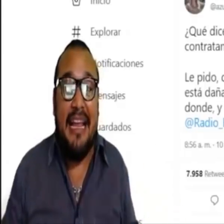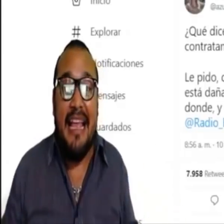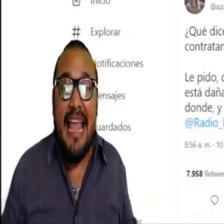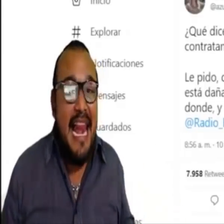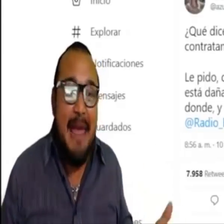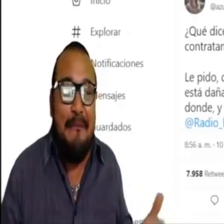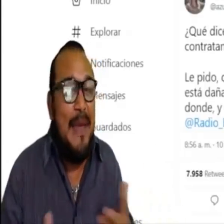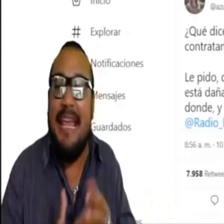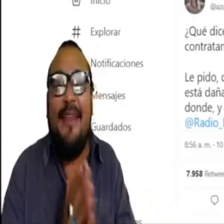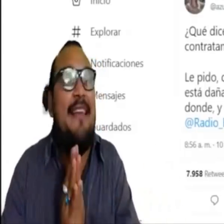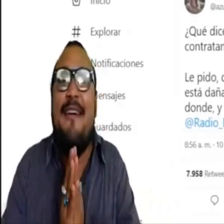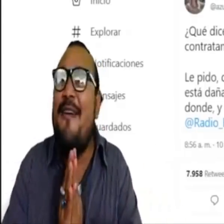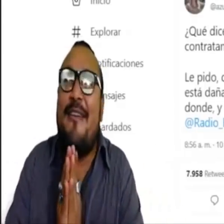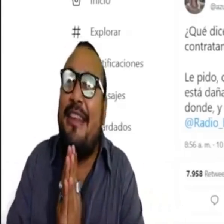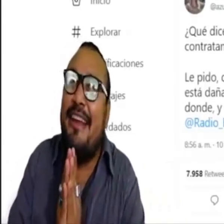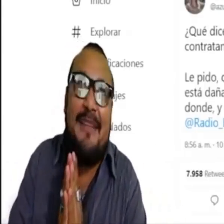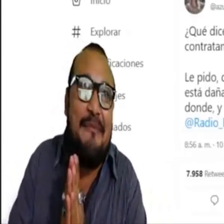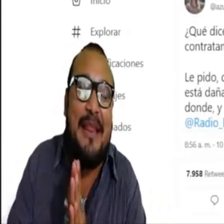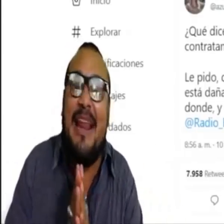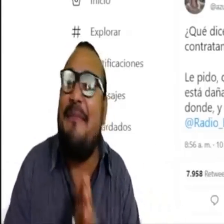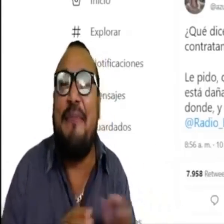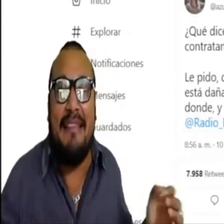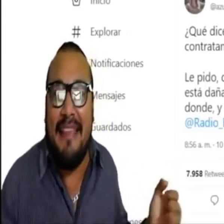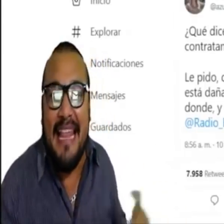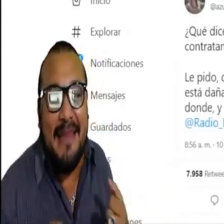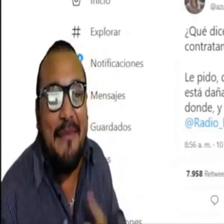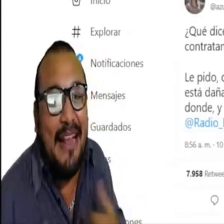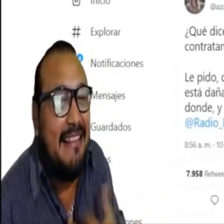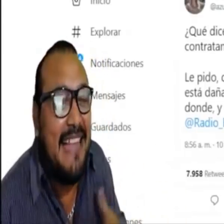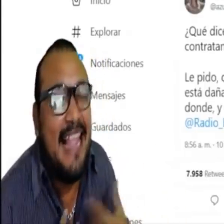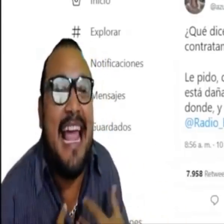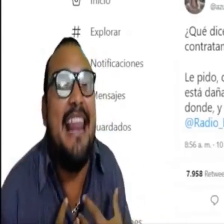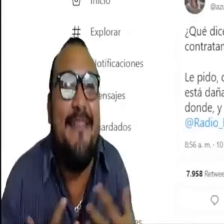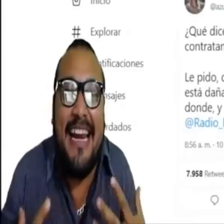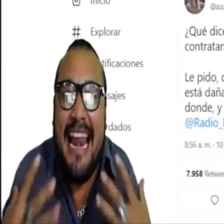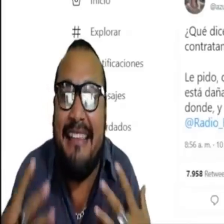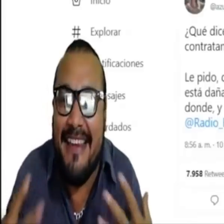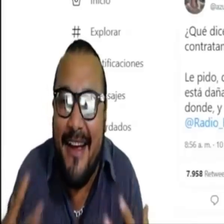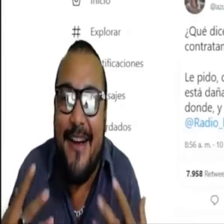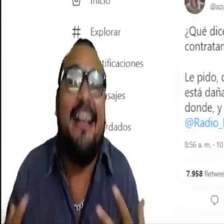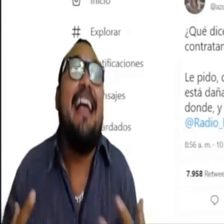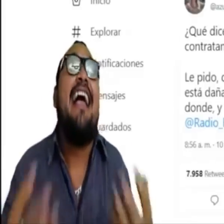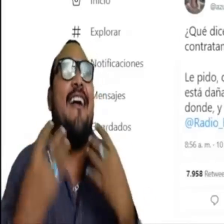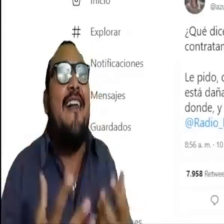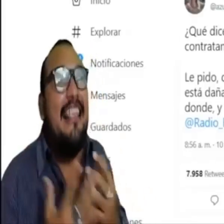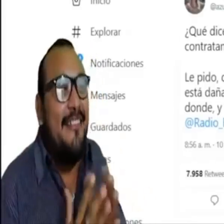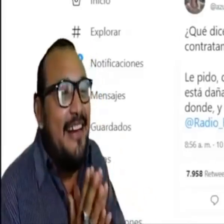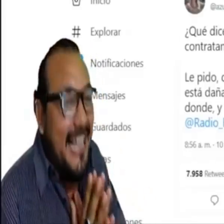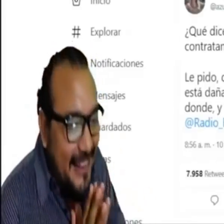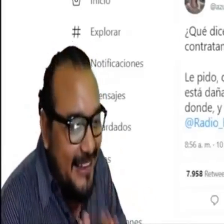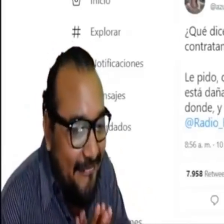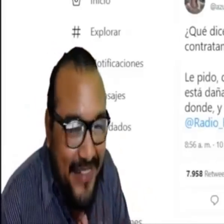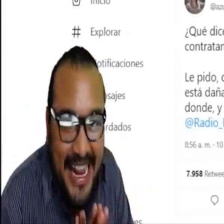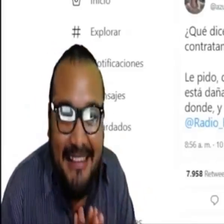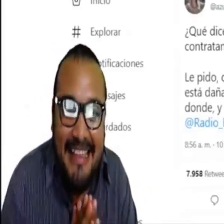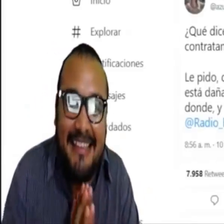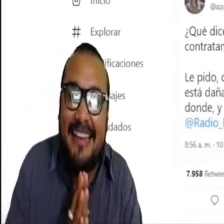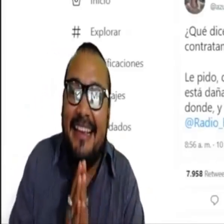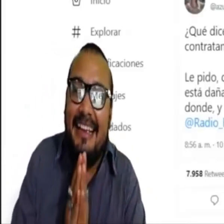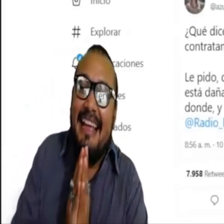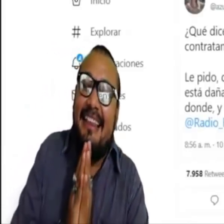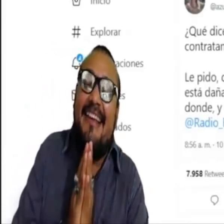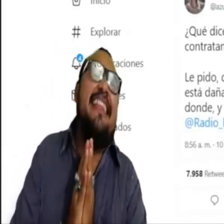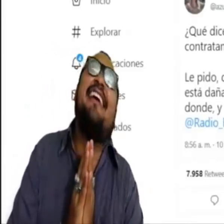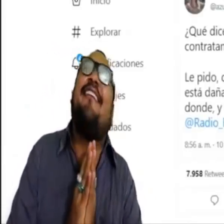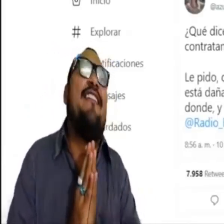llorar le pido de dos notas respeto a las presentes porque está dañando a mi relación con las únicas empresas